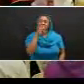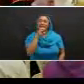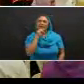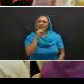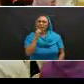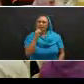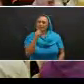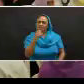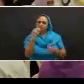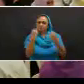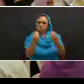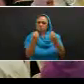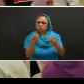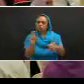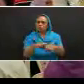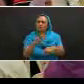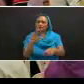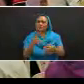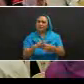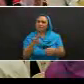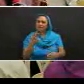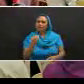mucho más de lo que